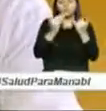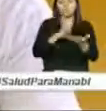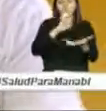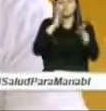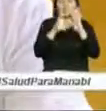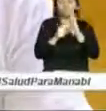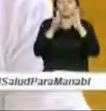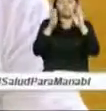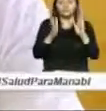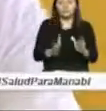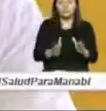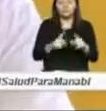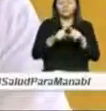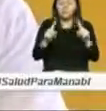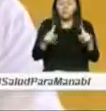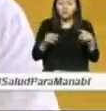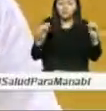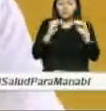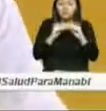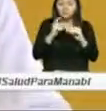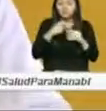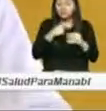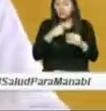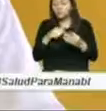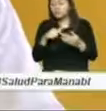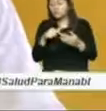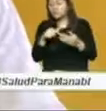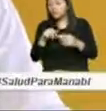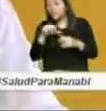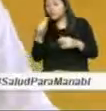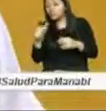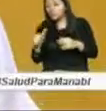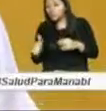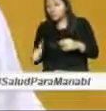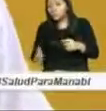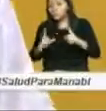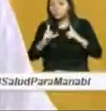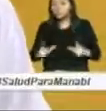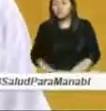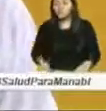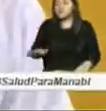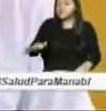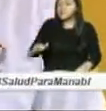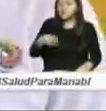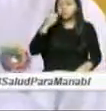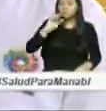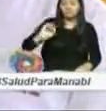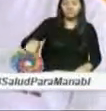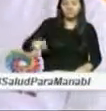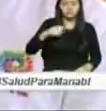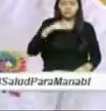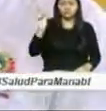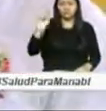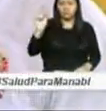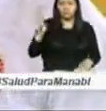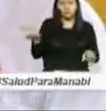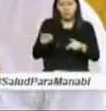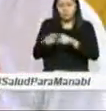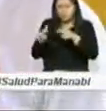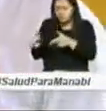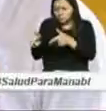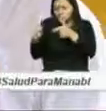Revolución Ciudadana. Pero obviamente no hemos descuidado los otros niveles. Ya vamos a ver las decenas de hospitales que hemos inaugurados,